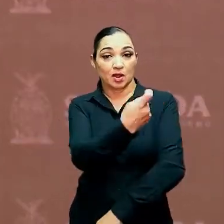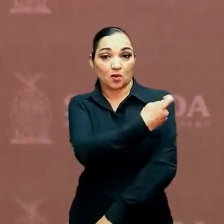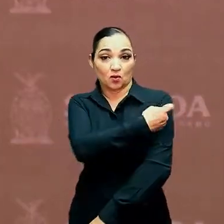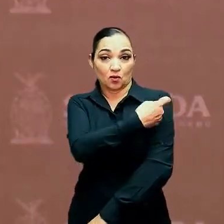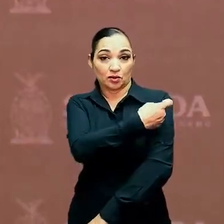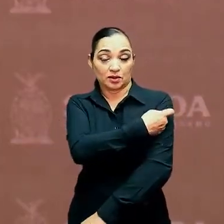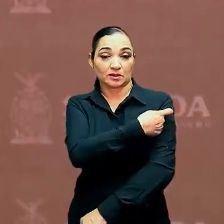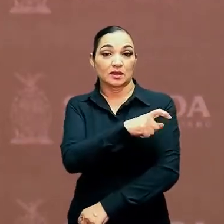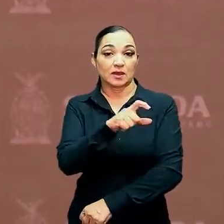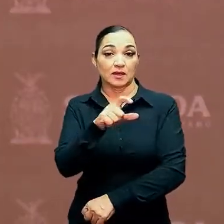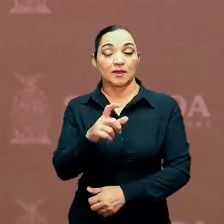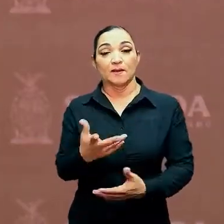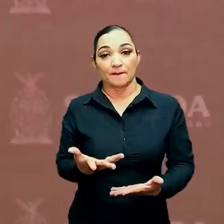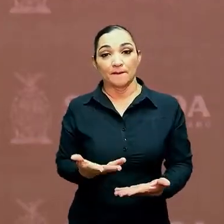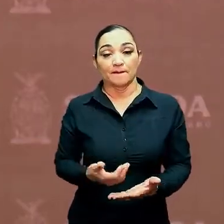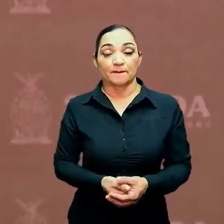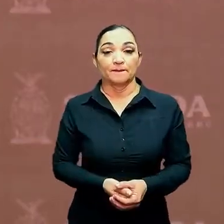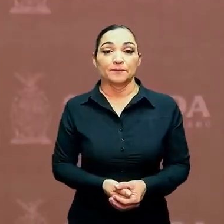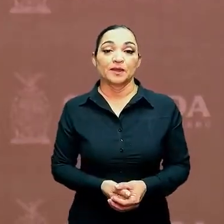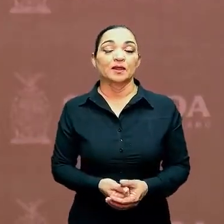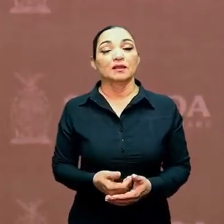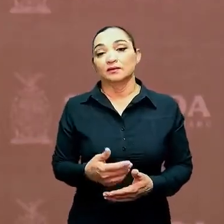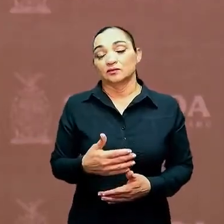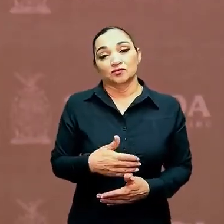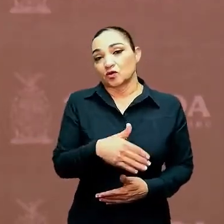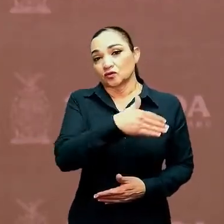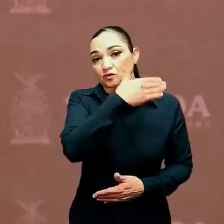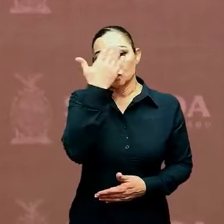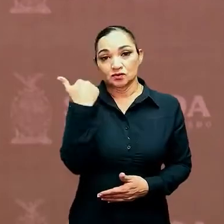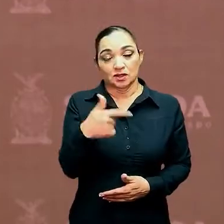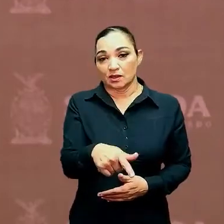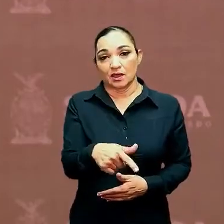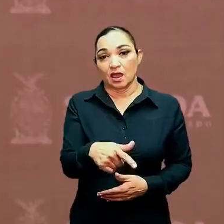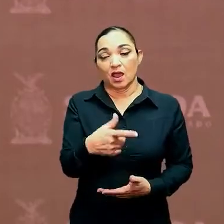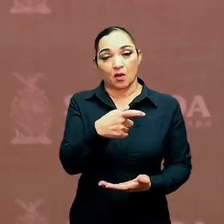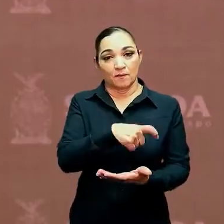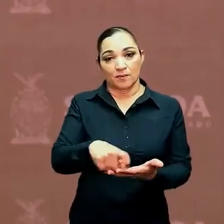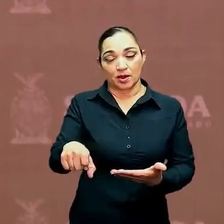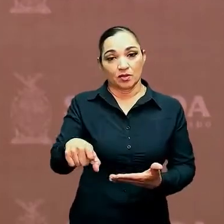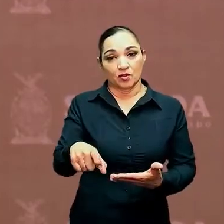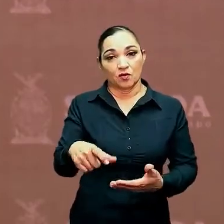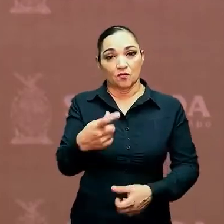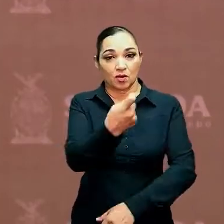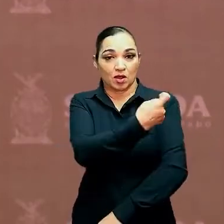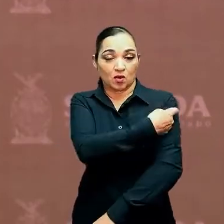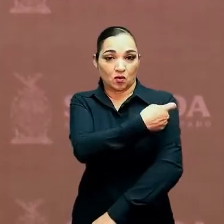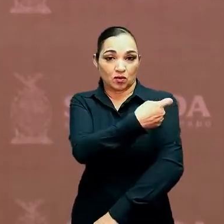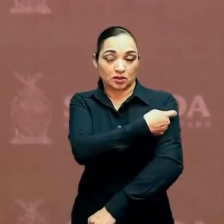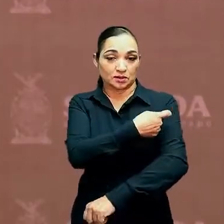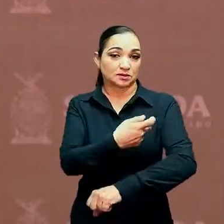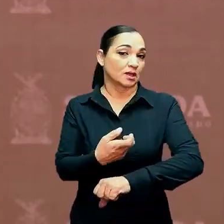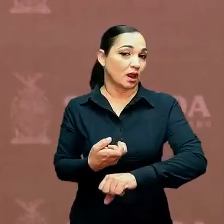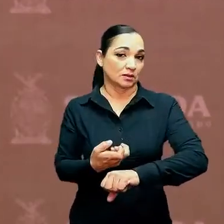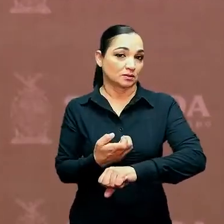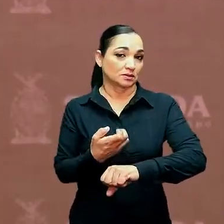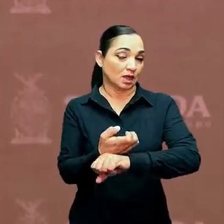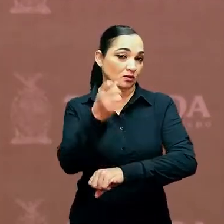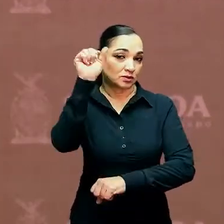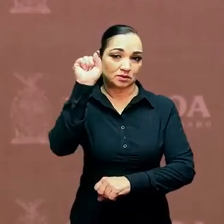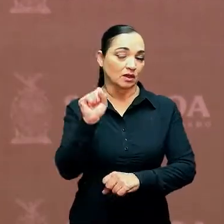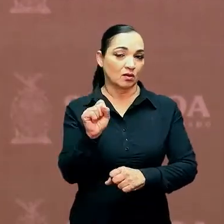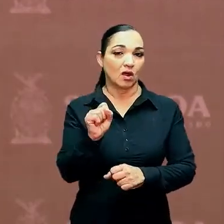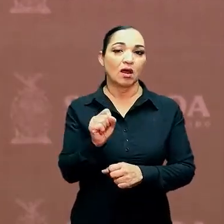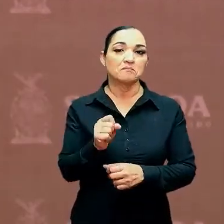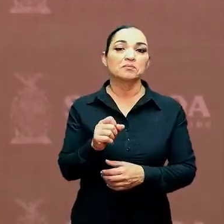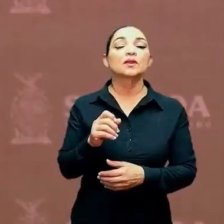bolsa de 50 para comprar vacunas. Bueno, que yo sepa no se han comprado vacunas por el Estado, ¿eh? que yo sepa, a lo mejor las vacunas llegan de la